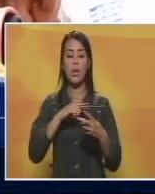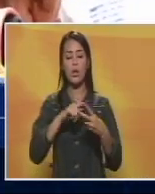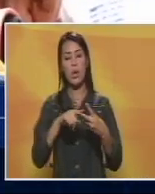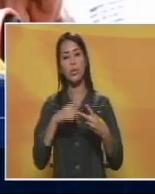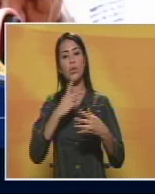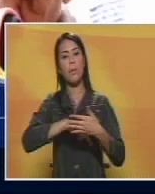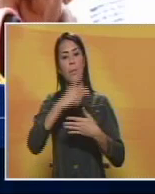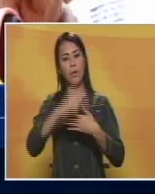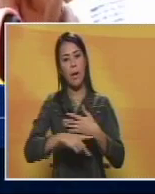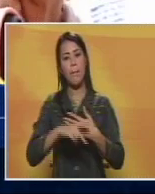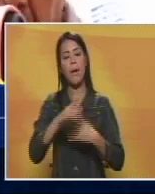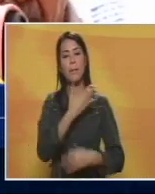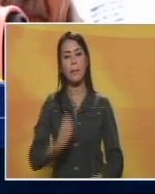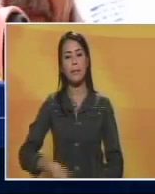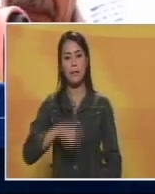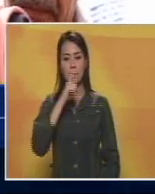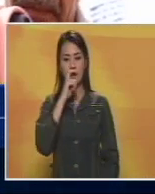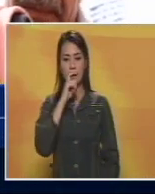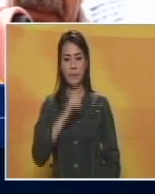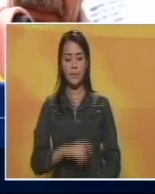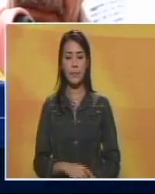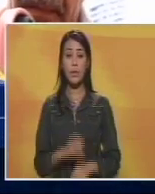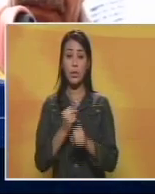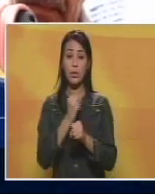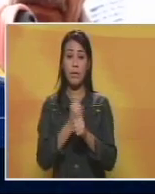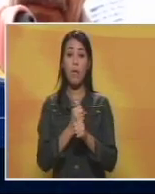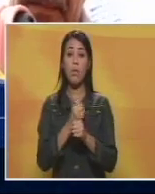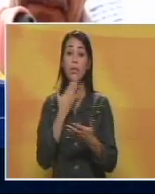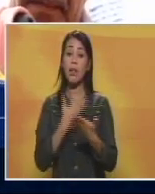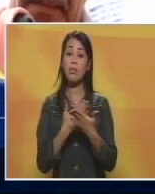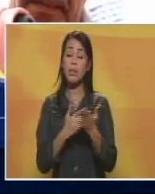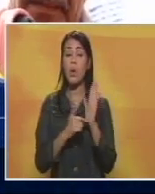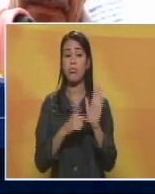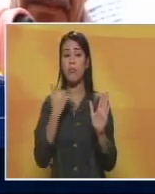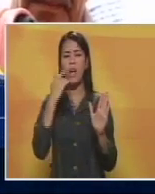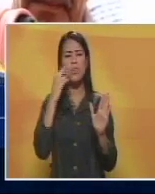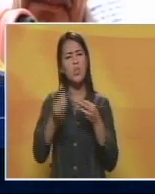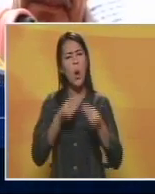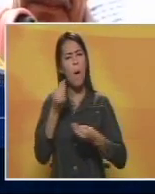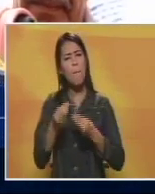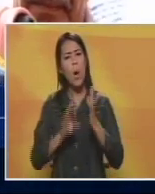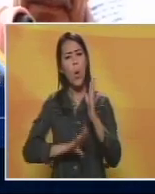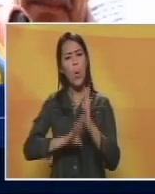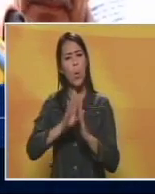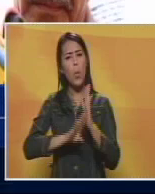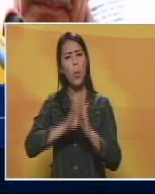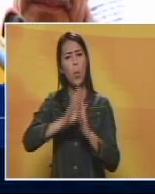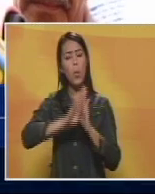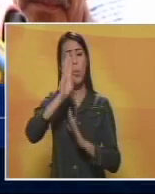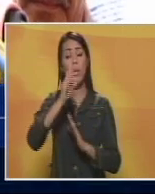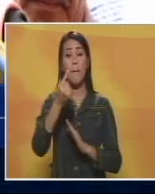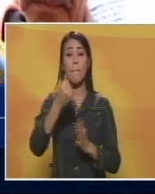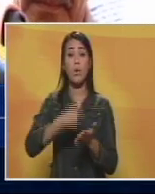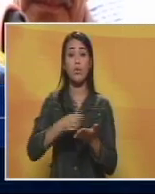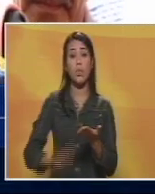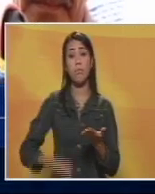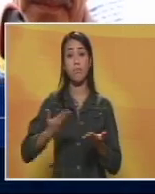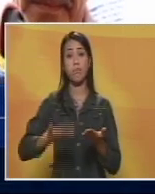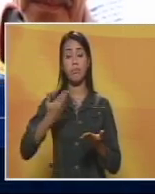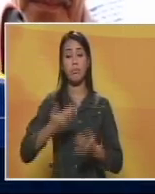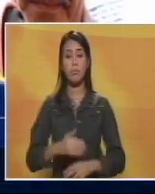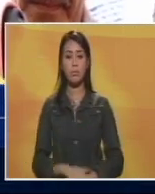del presidente Nicolás Maduro. Aquí los trabajadores son testigos de cómo ellos han venido aumentando los precios de los productos,